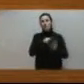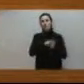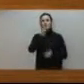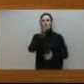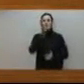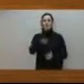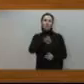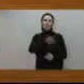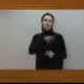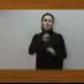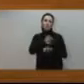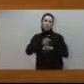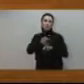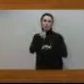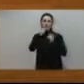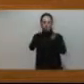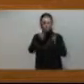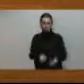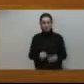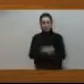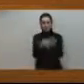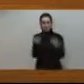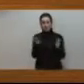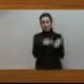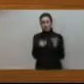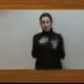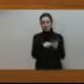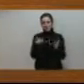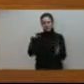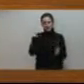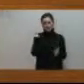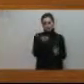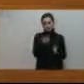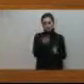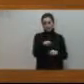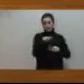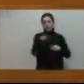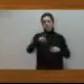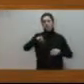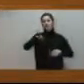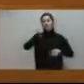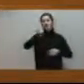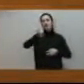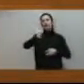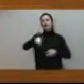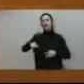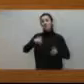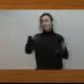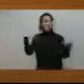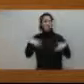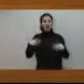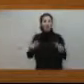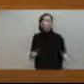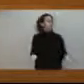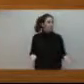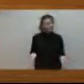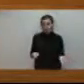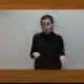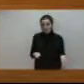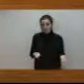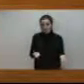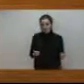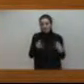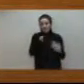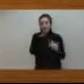señor consejero. El 19 de marzo de 2015 le tocó contestar al señor Martínez, que tampoco está, Guillermo Martínez. No